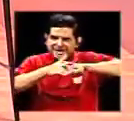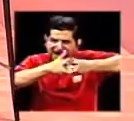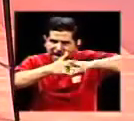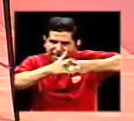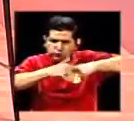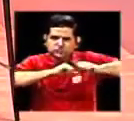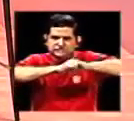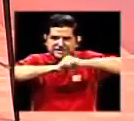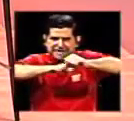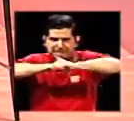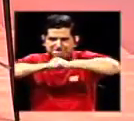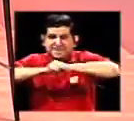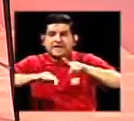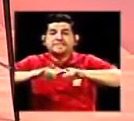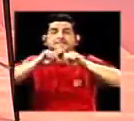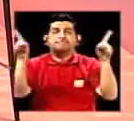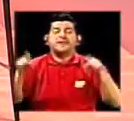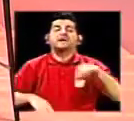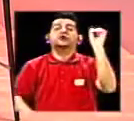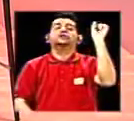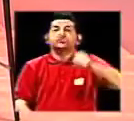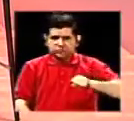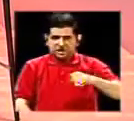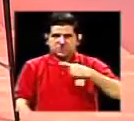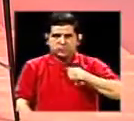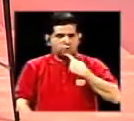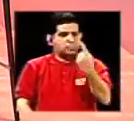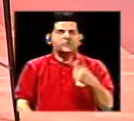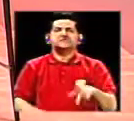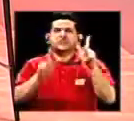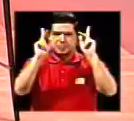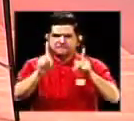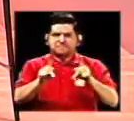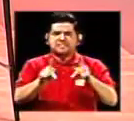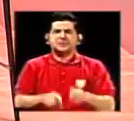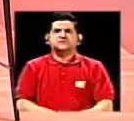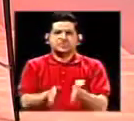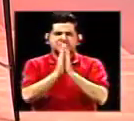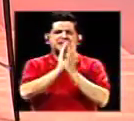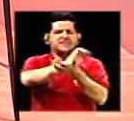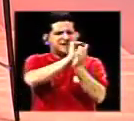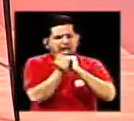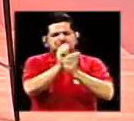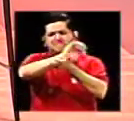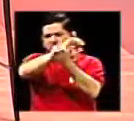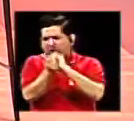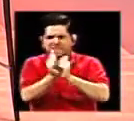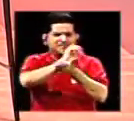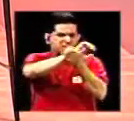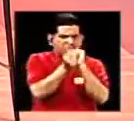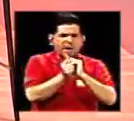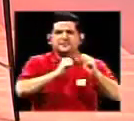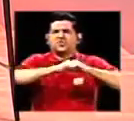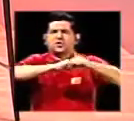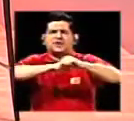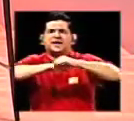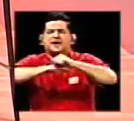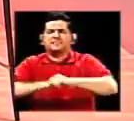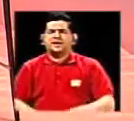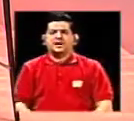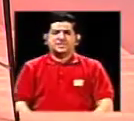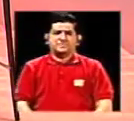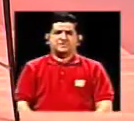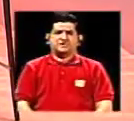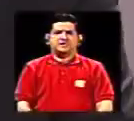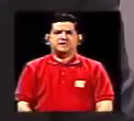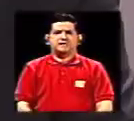de campaña, pero evidentemente sí, uno puede decir que había mucha gente que pedía cambio, uh-huh, cambio de la campaña, porque la campaña no uh-huh estaba dando.